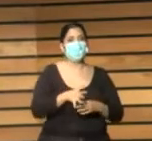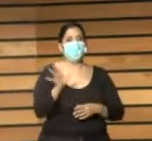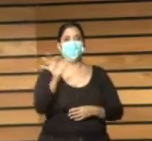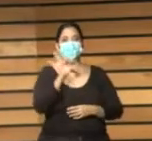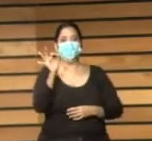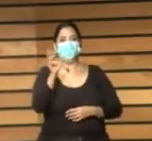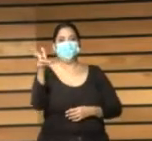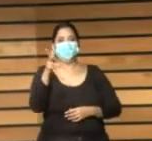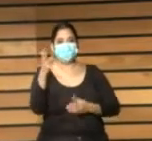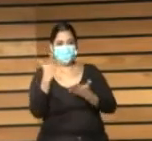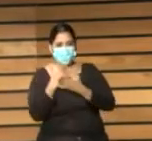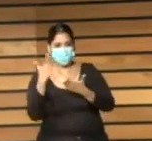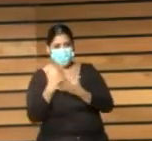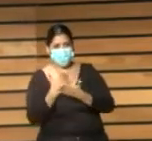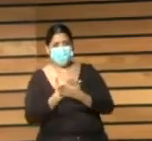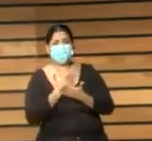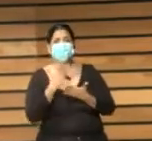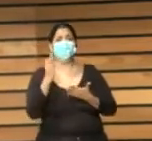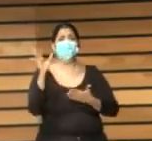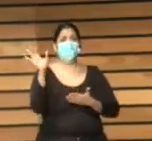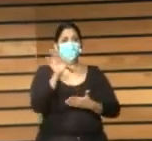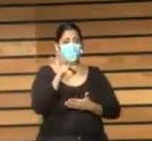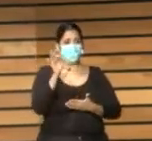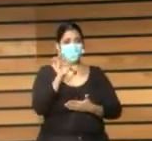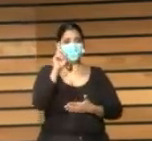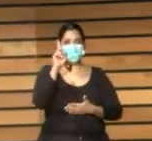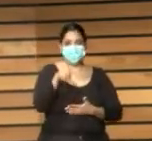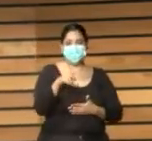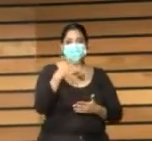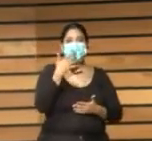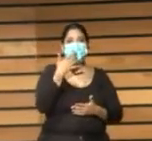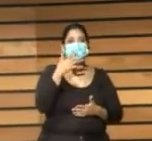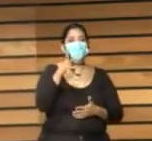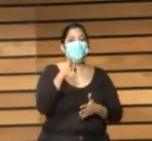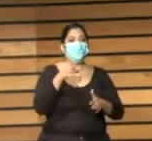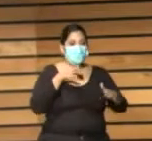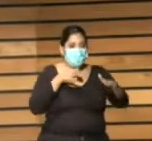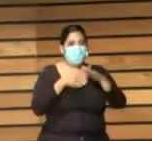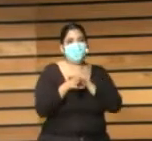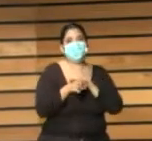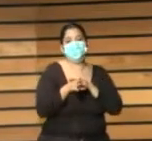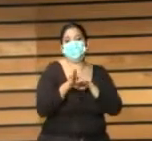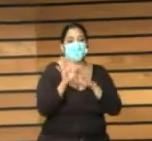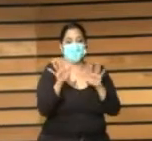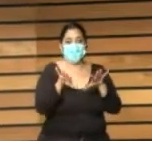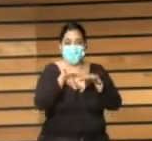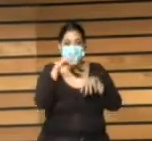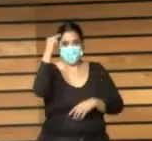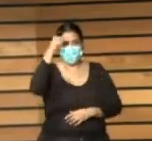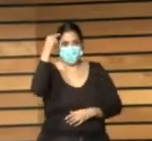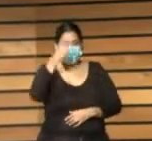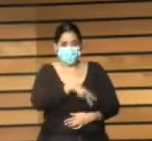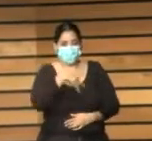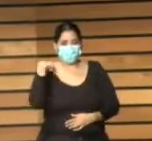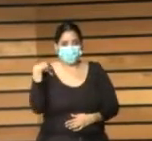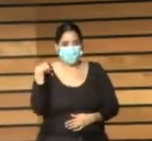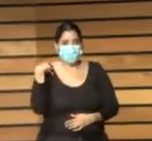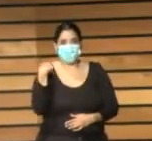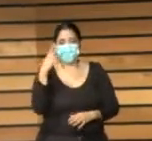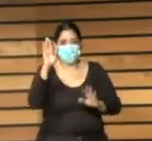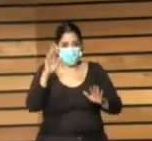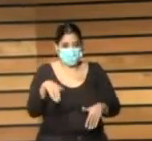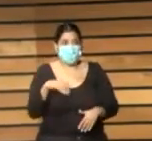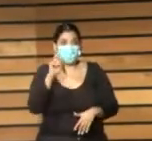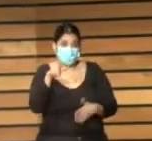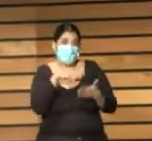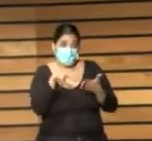la educación y como un principio rector como es el acceso universal a la cultura y dentro de ella a